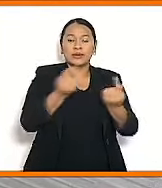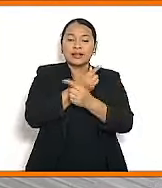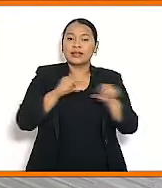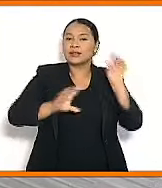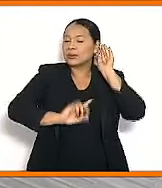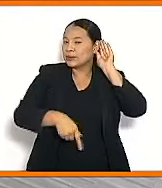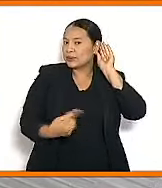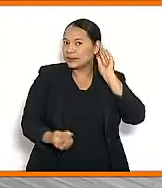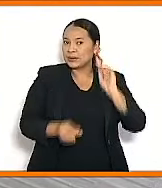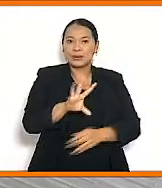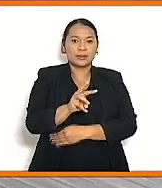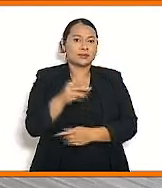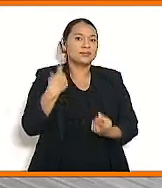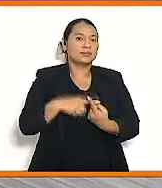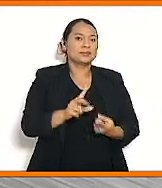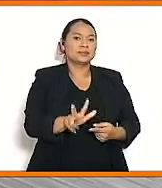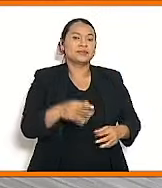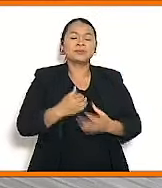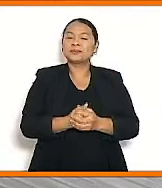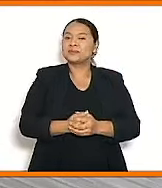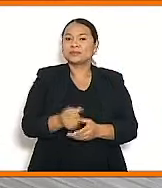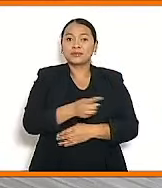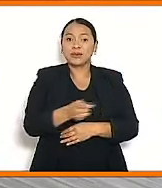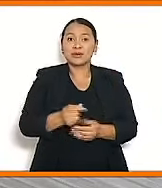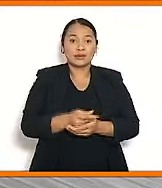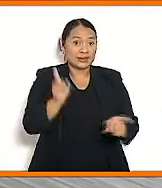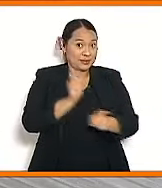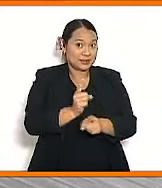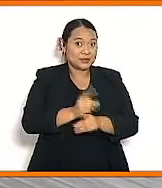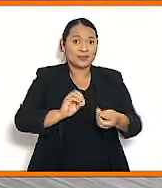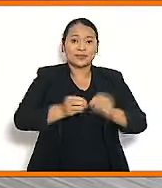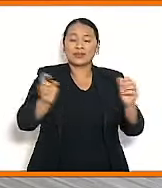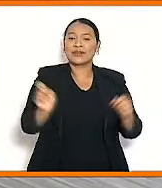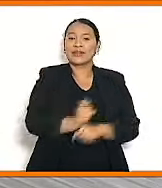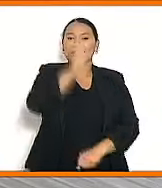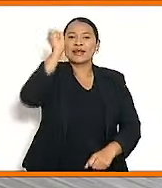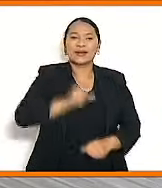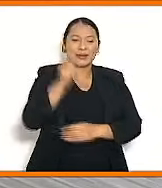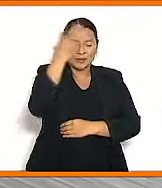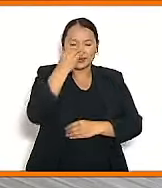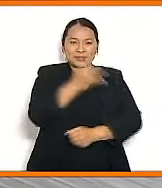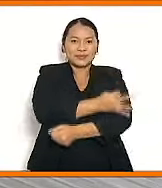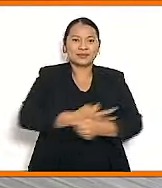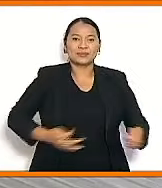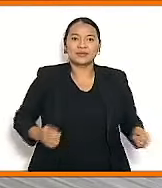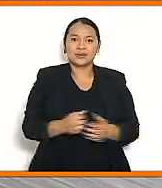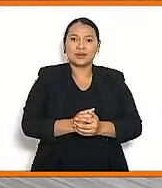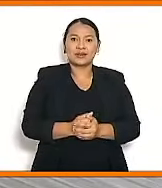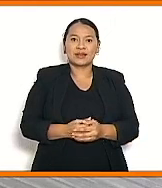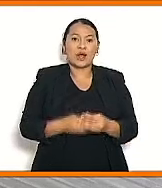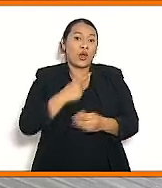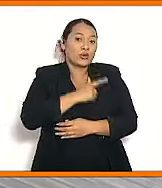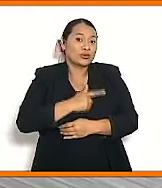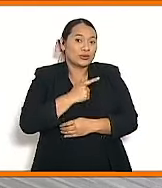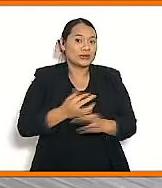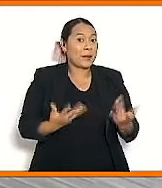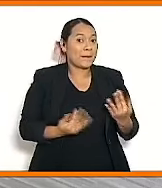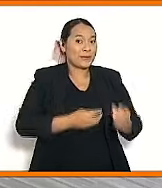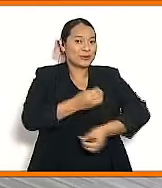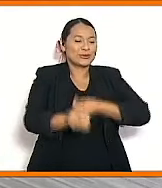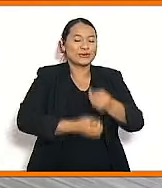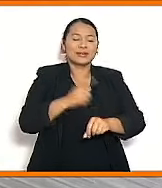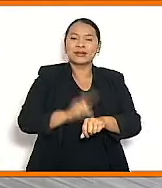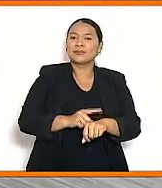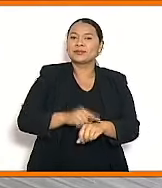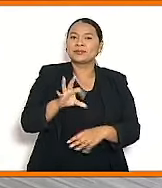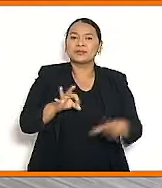1, 16 más 3. Espero que haya sido uno de nuestros afortunados ganadores en esta linda tarde y con mucho gusto te esperamos en nuestro sorteo de las